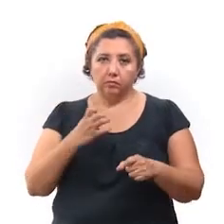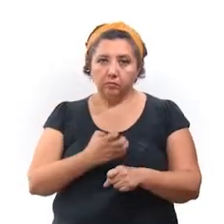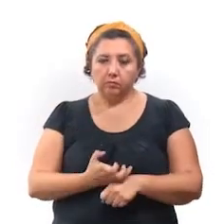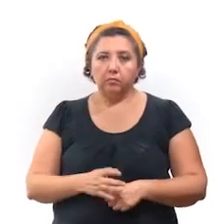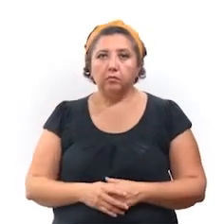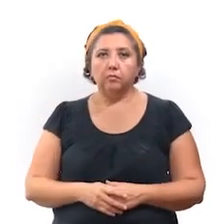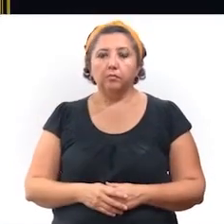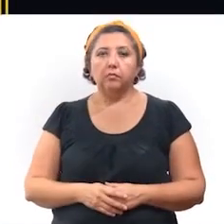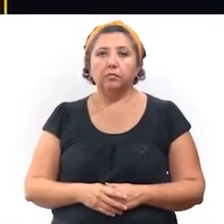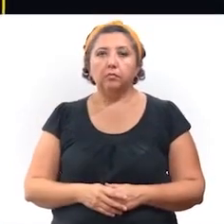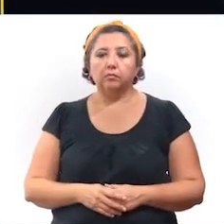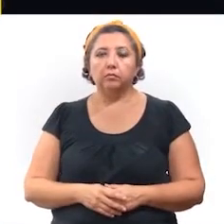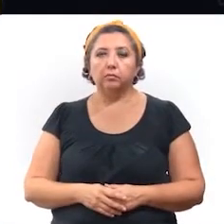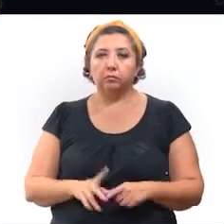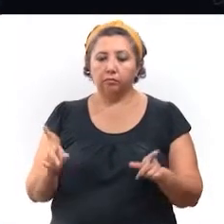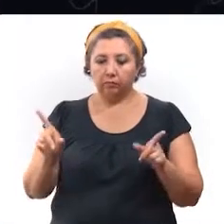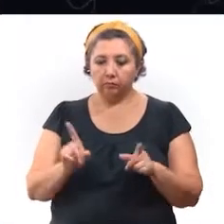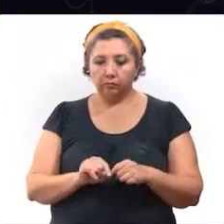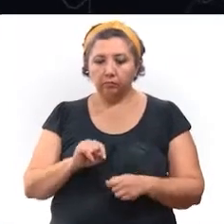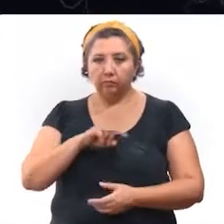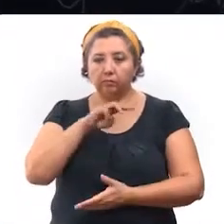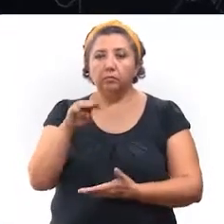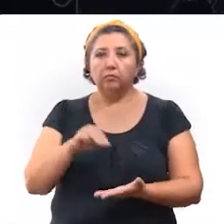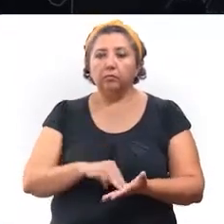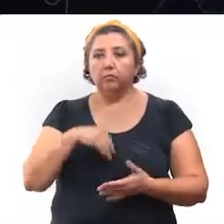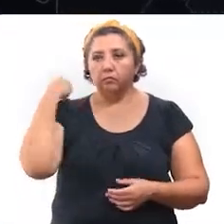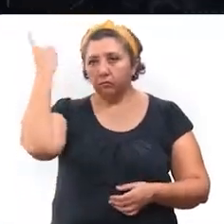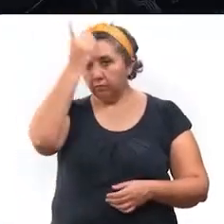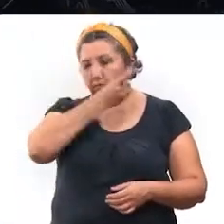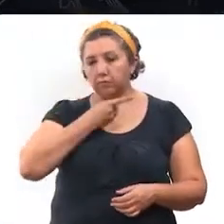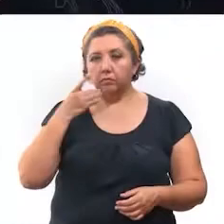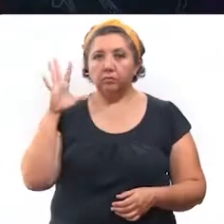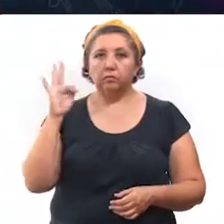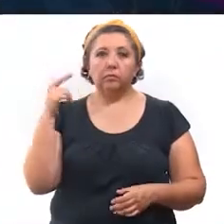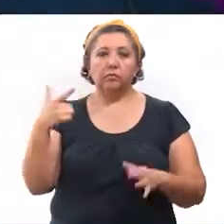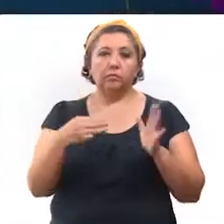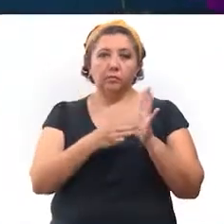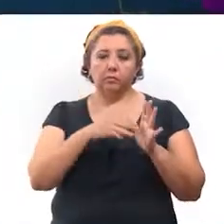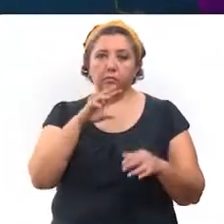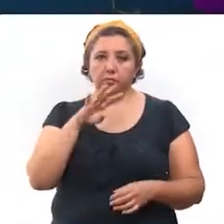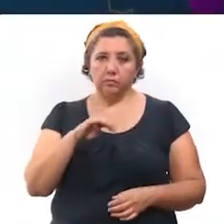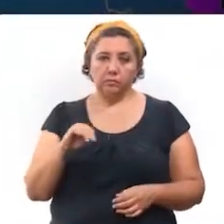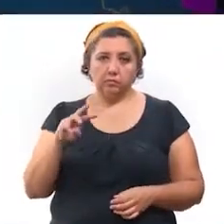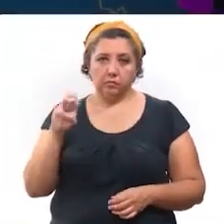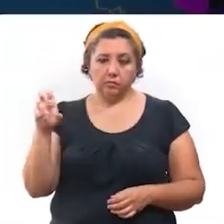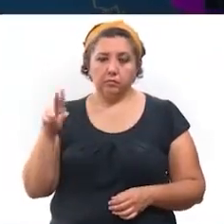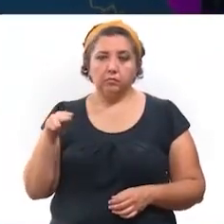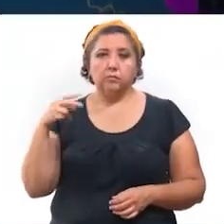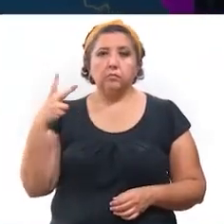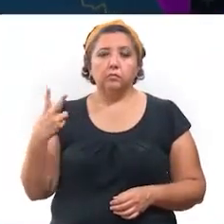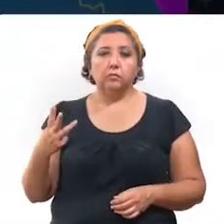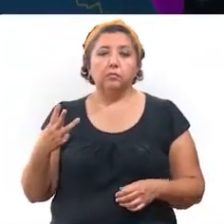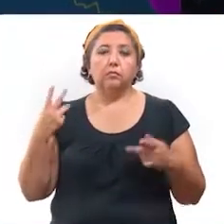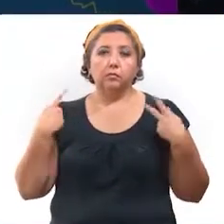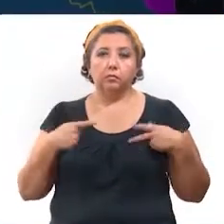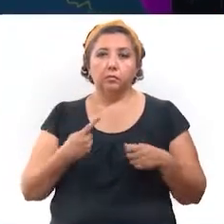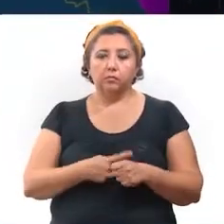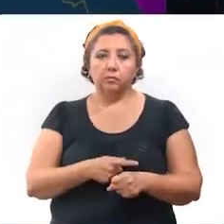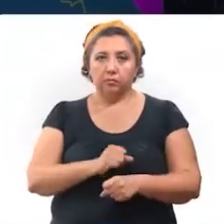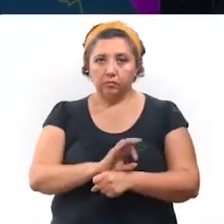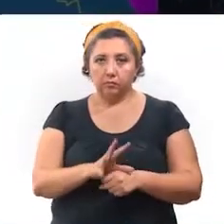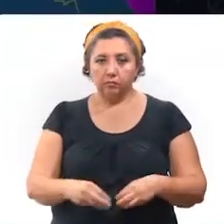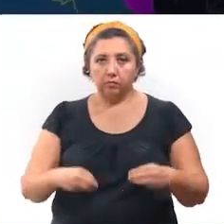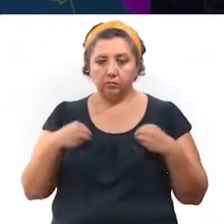otro estado. Específicamente en Mérida se han diagnosticado 47.383 personas contagiadas de